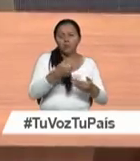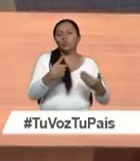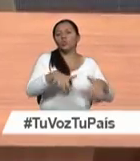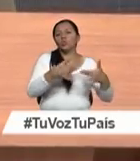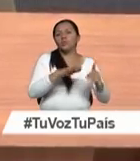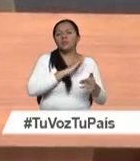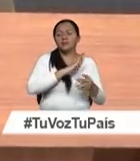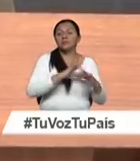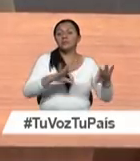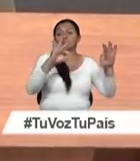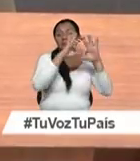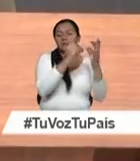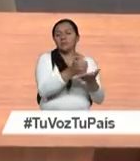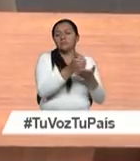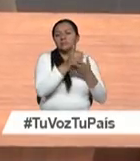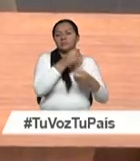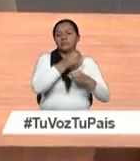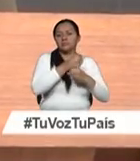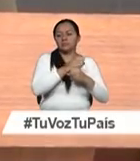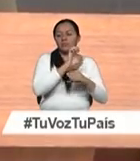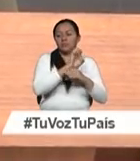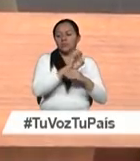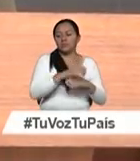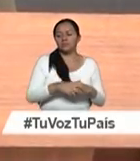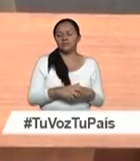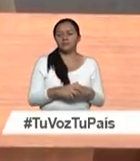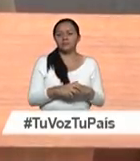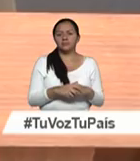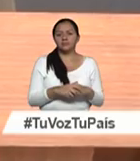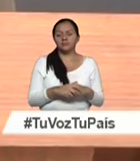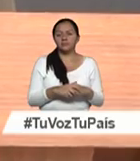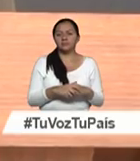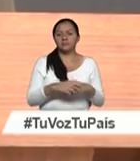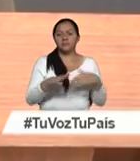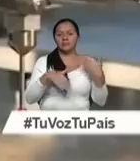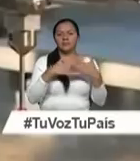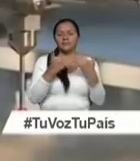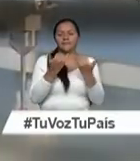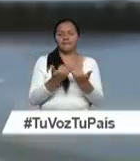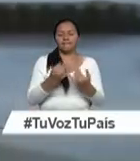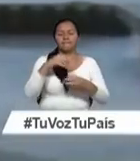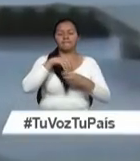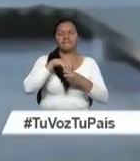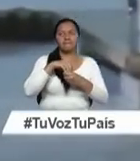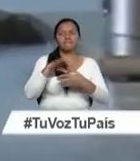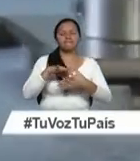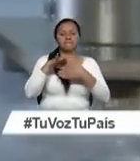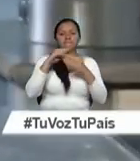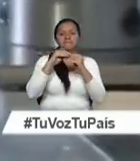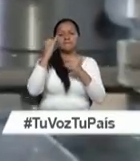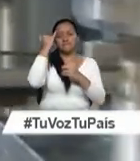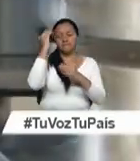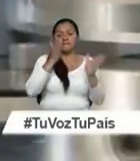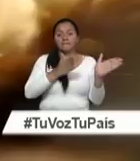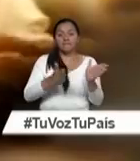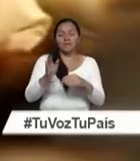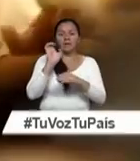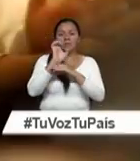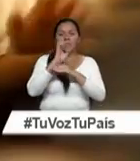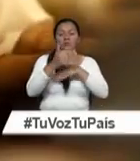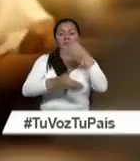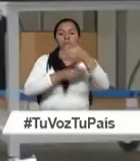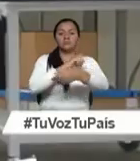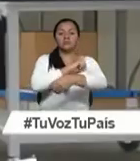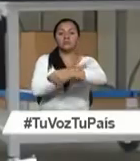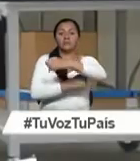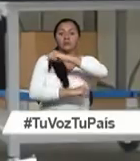hacer actividades que era solamente un sueño. Con estas iniciativas, Ecuador fortalece su